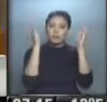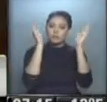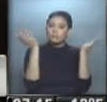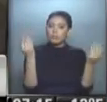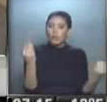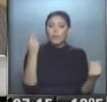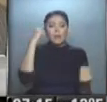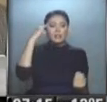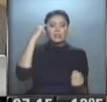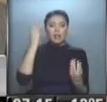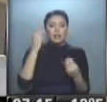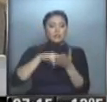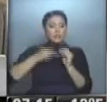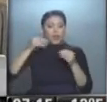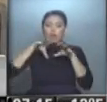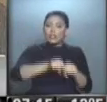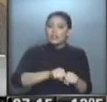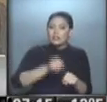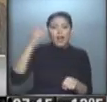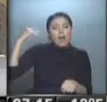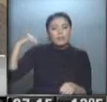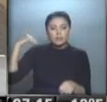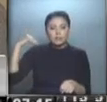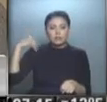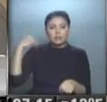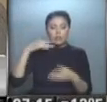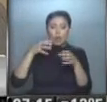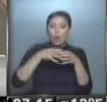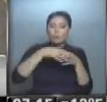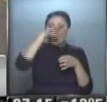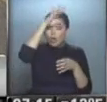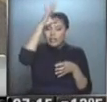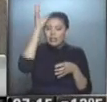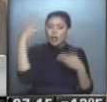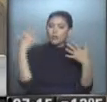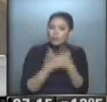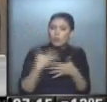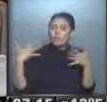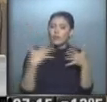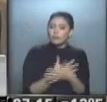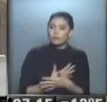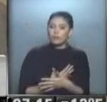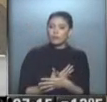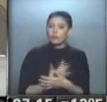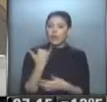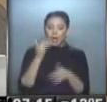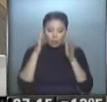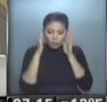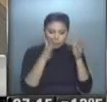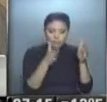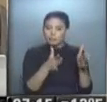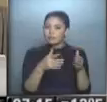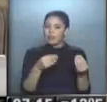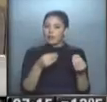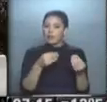lo que significó la conquista y lo que sufrieron nuestros pueblos originarios. Más, hay toda una tendencia a ir generando